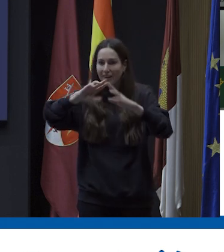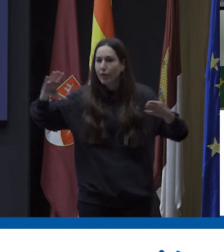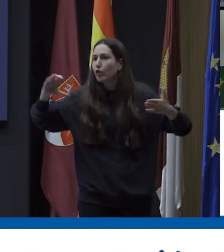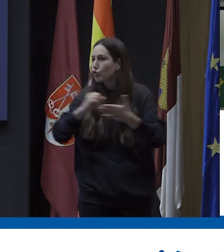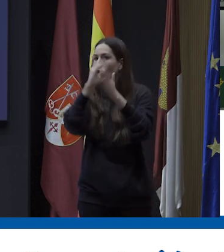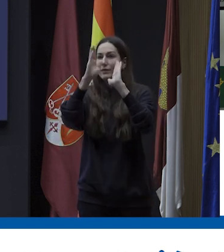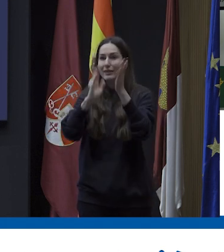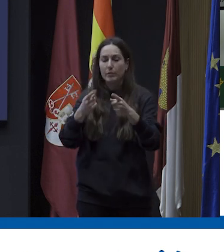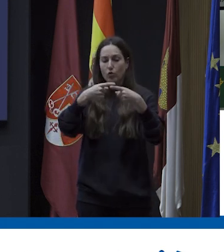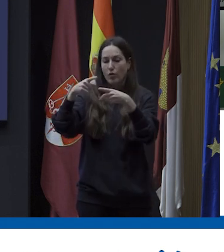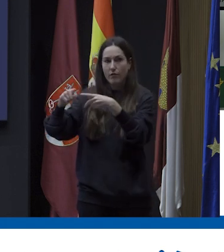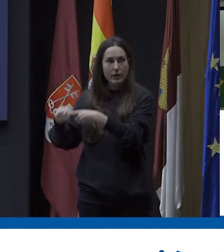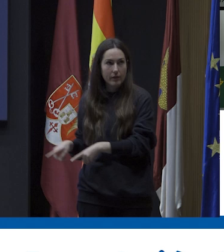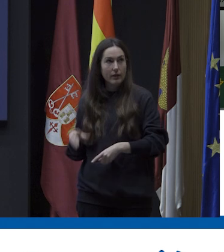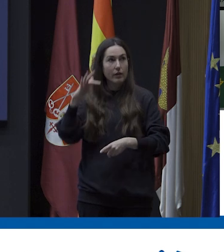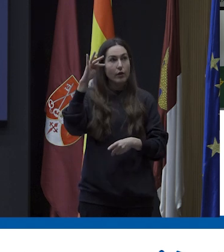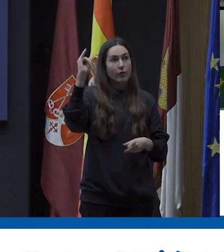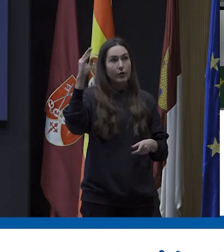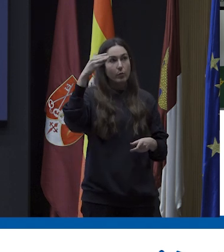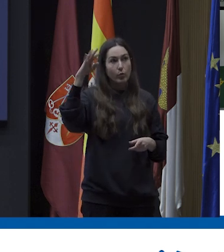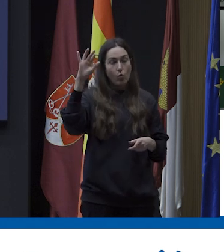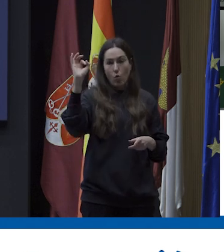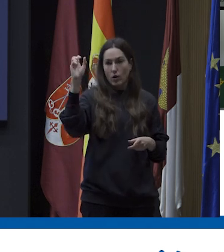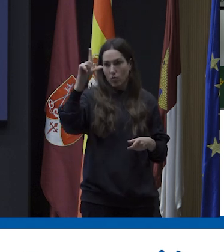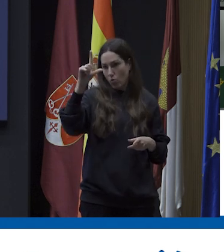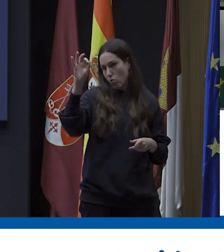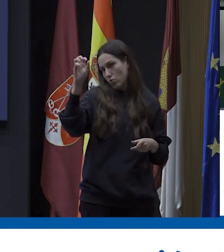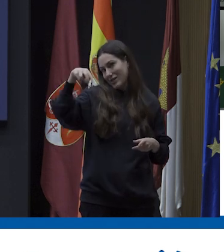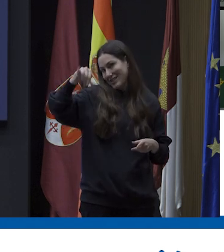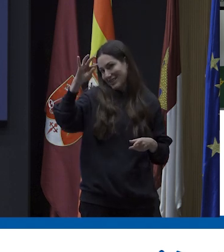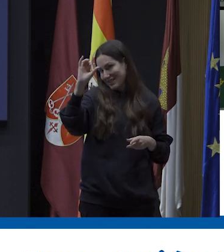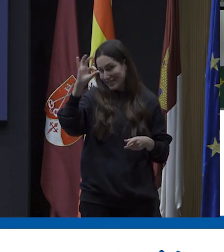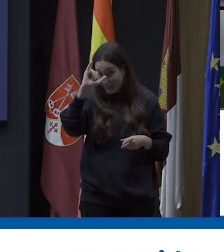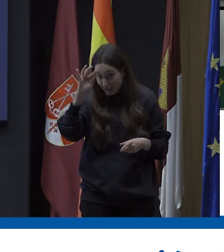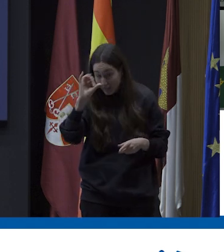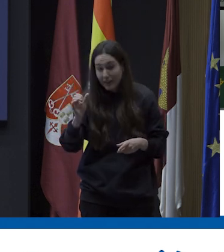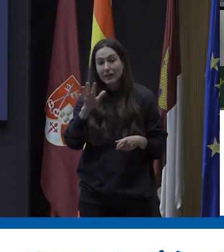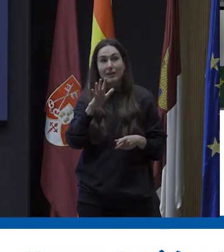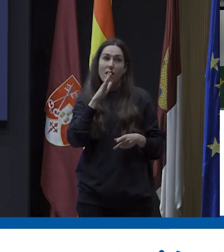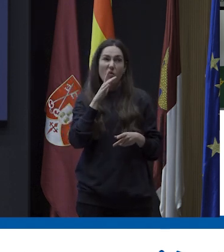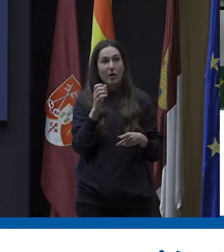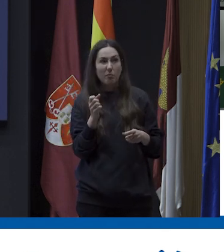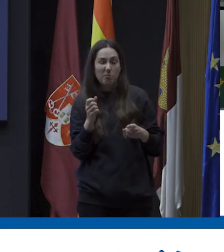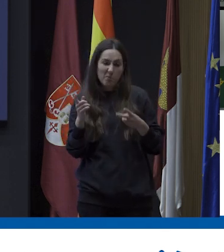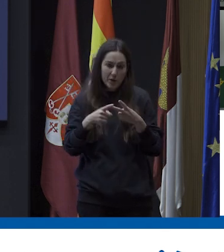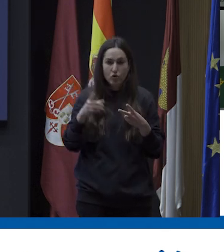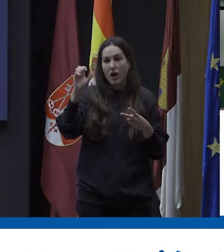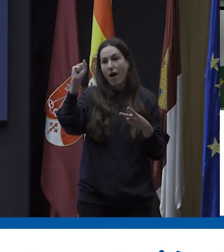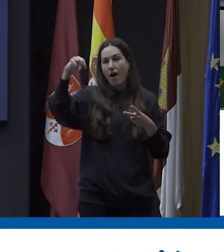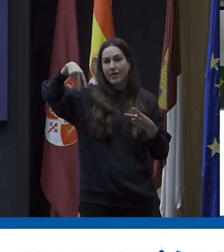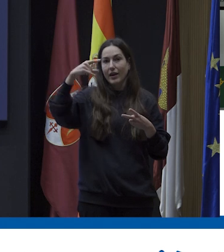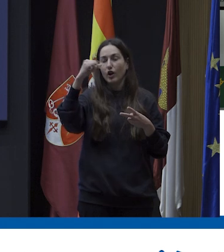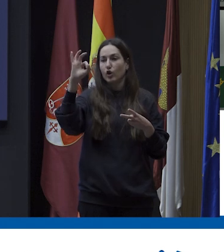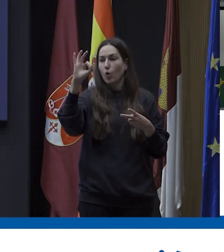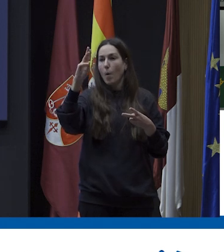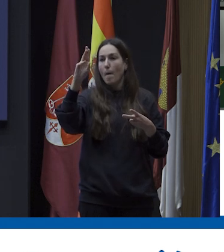La fibrinolisis, que antes se usaba más, ahora se usa menos, aunque en otros países se sigue usando. La angioplastia, que en nuestro medio es